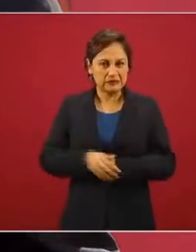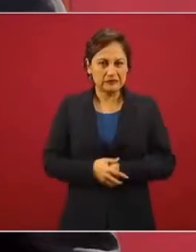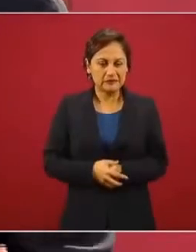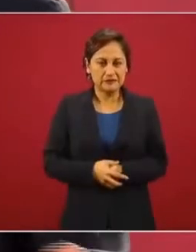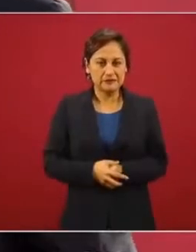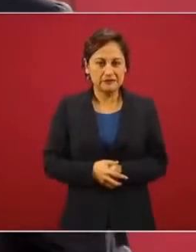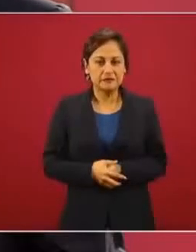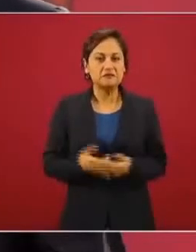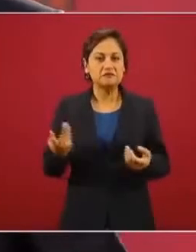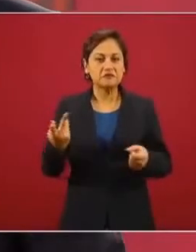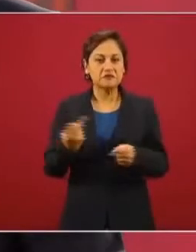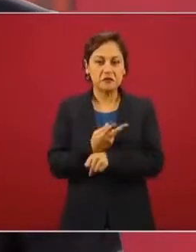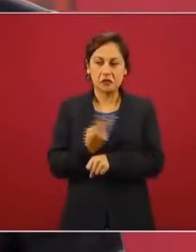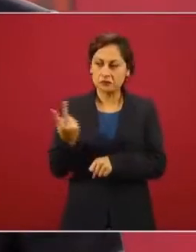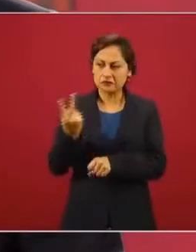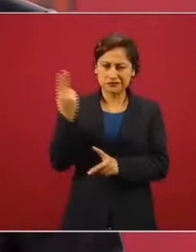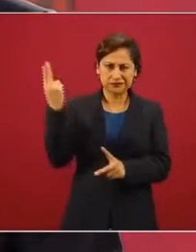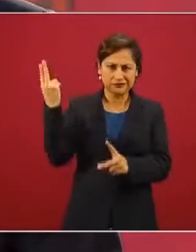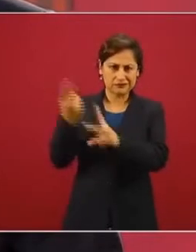los asesinaron,